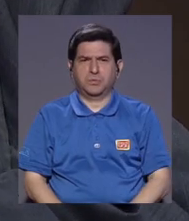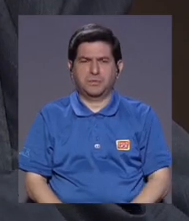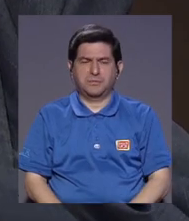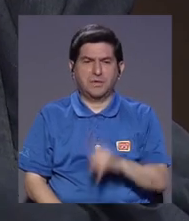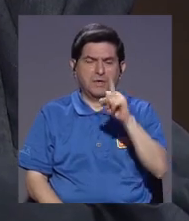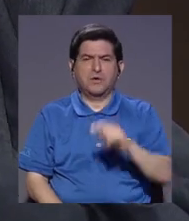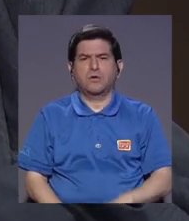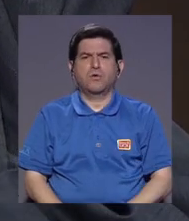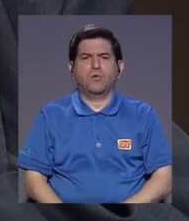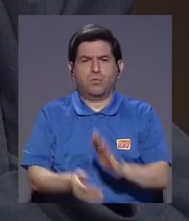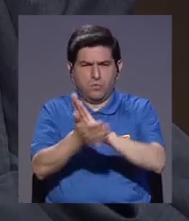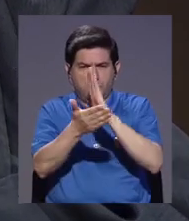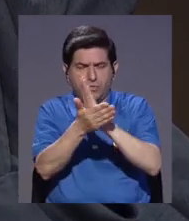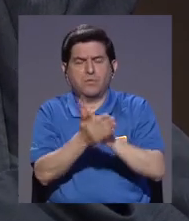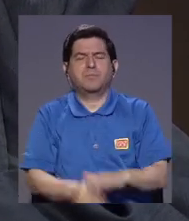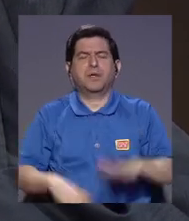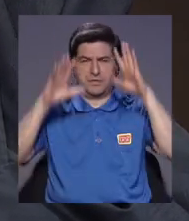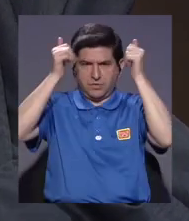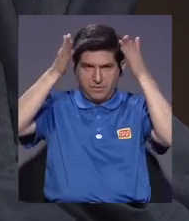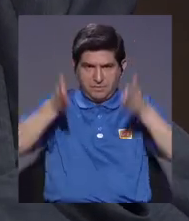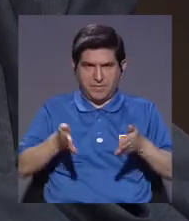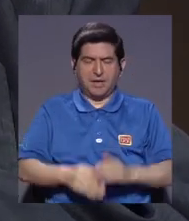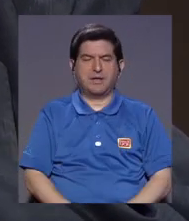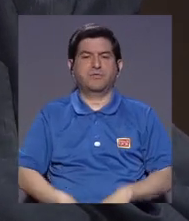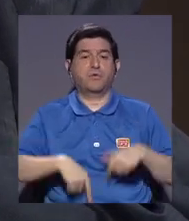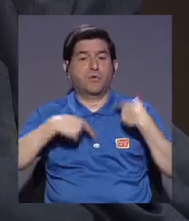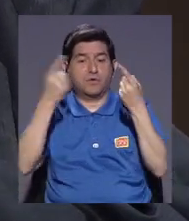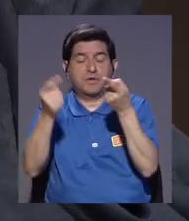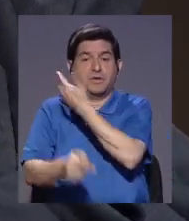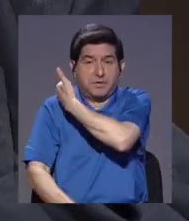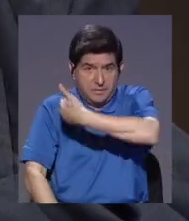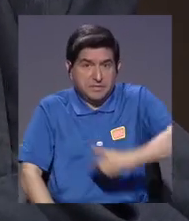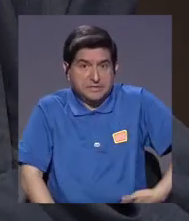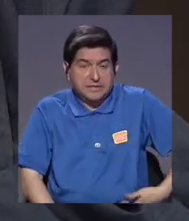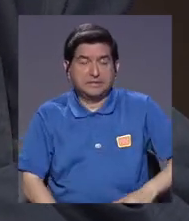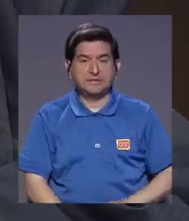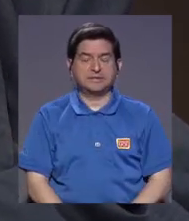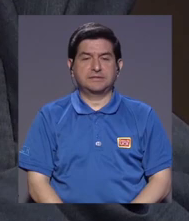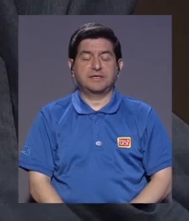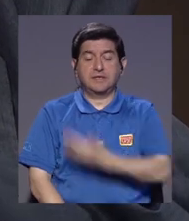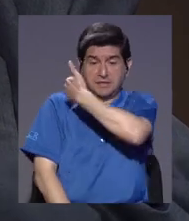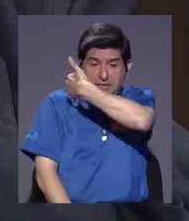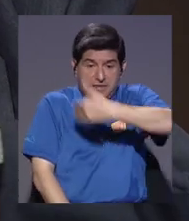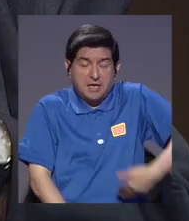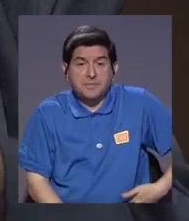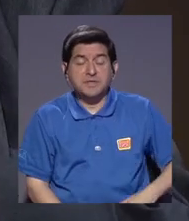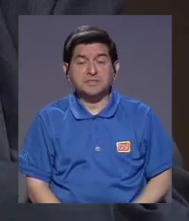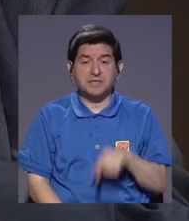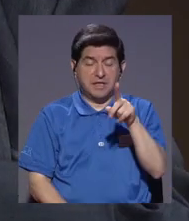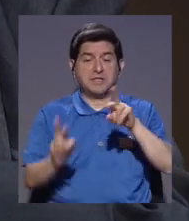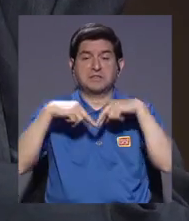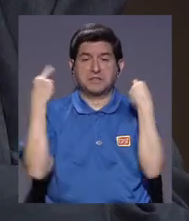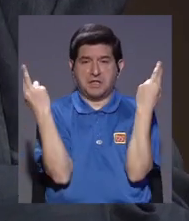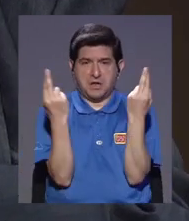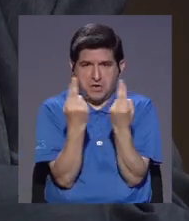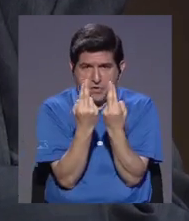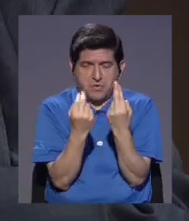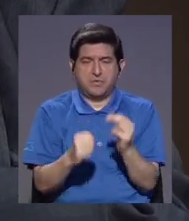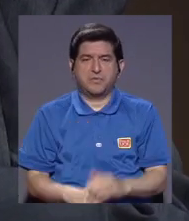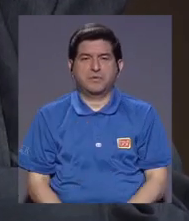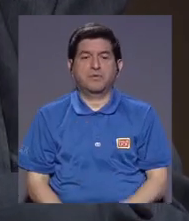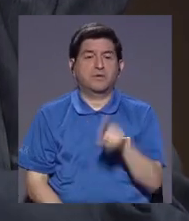un telefax a su embajador para que se lo lleve al presidente y el presidente está reunido con